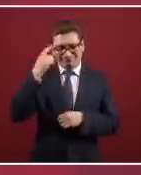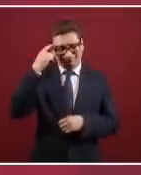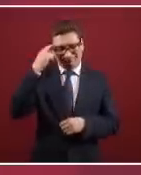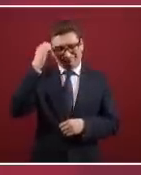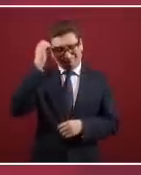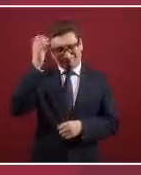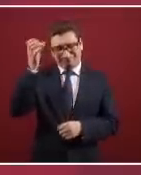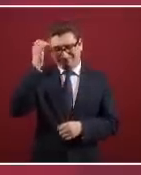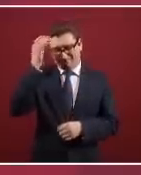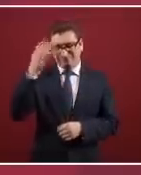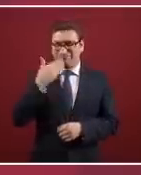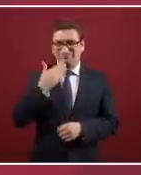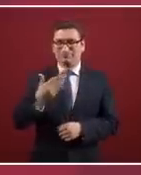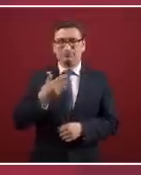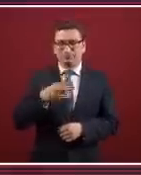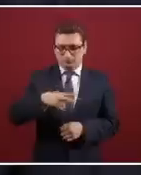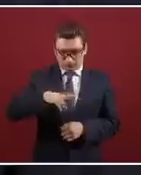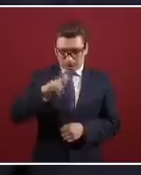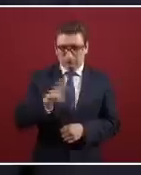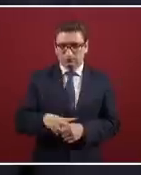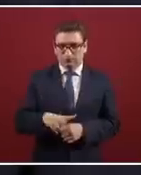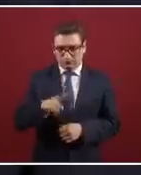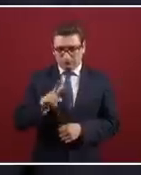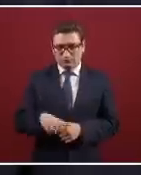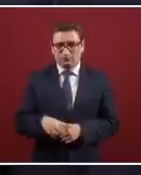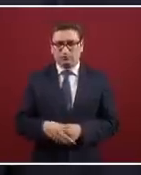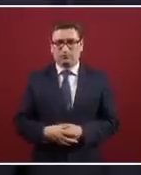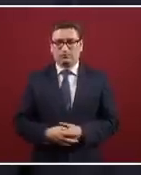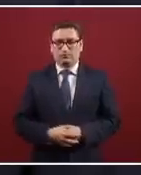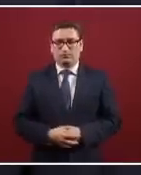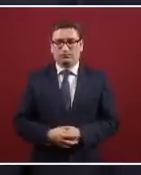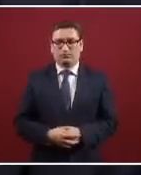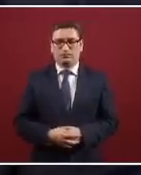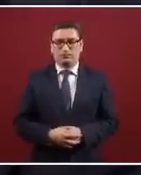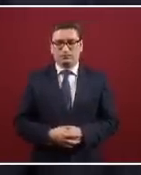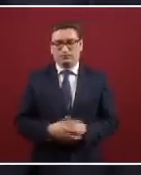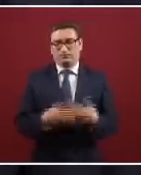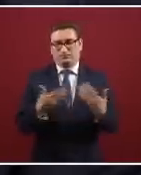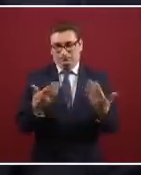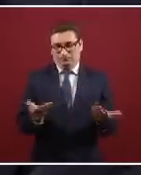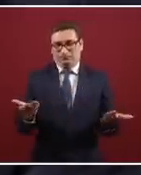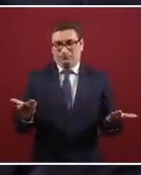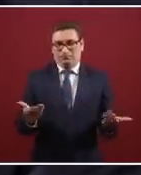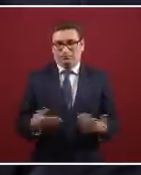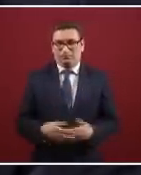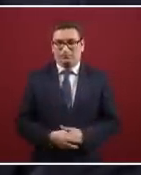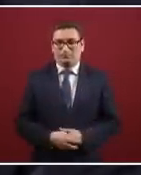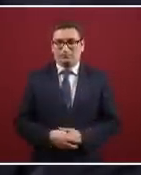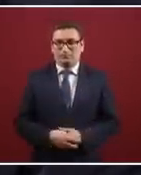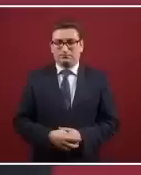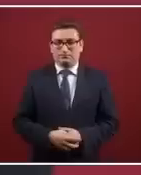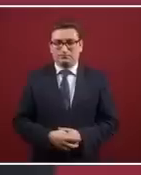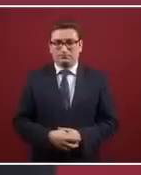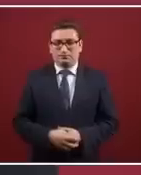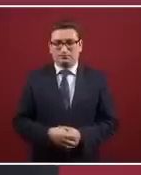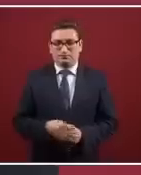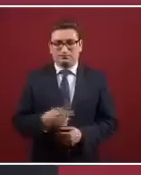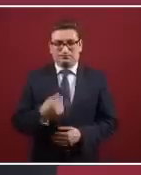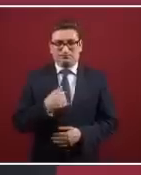No, de veras. Sí. Entonces, imagínense, o sea, me